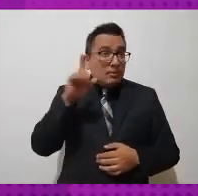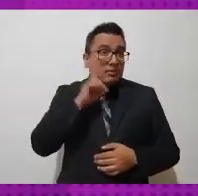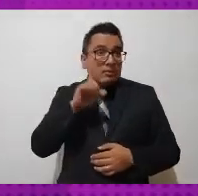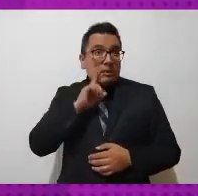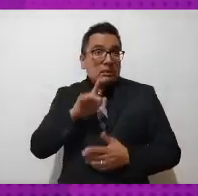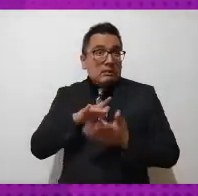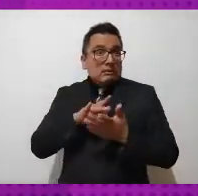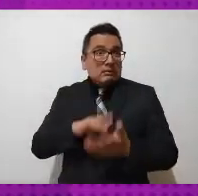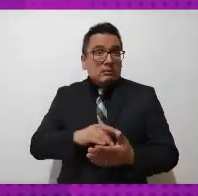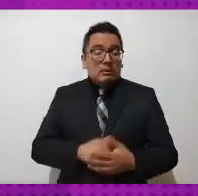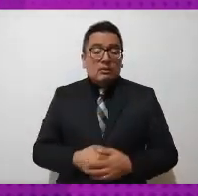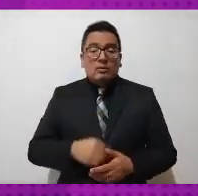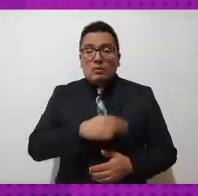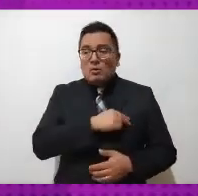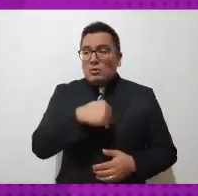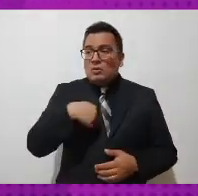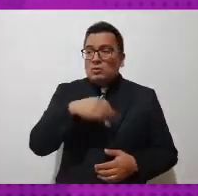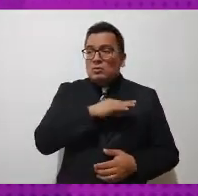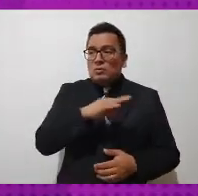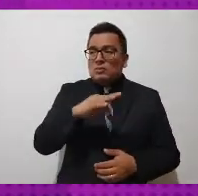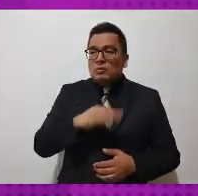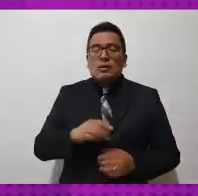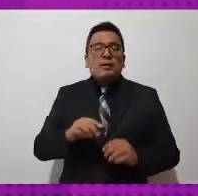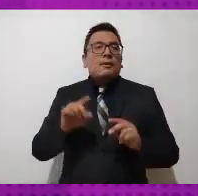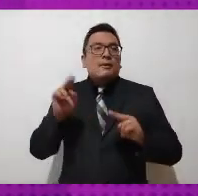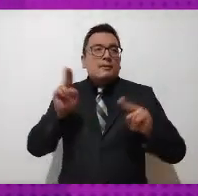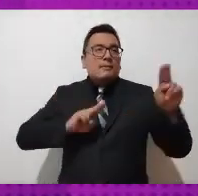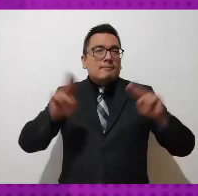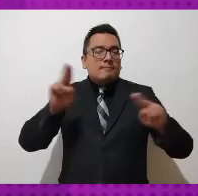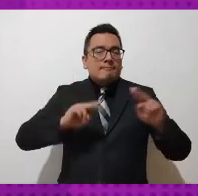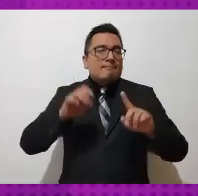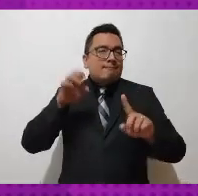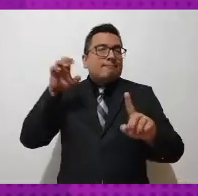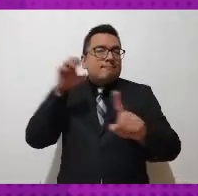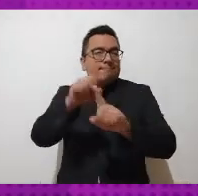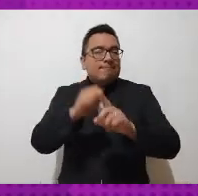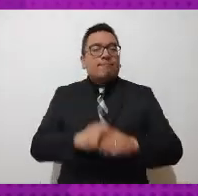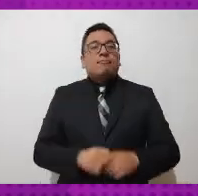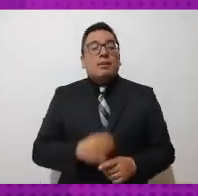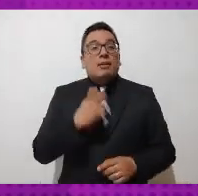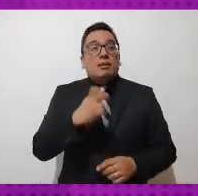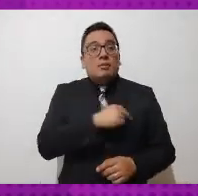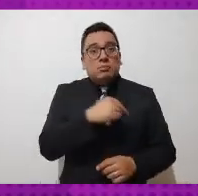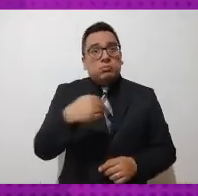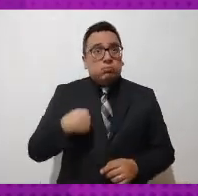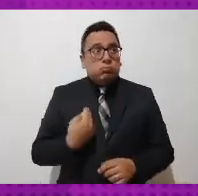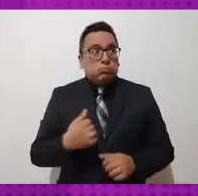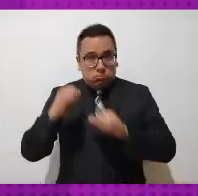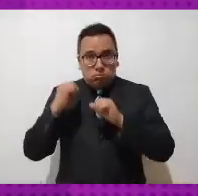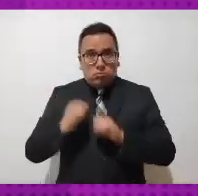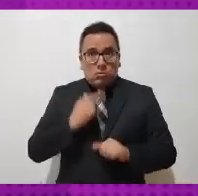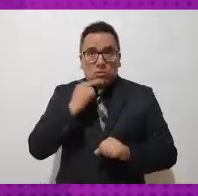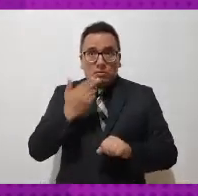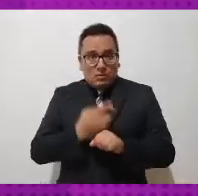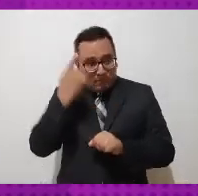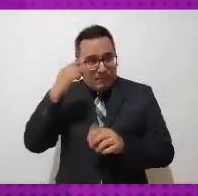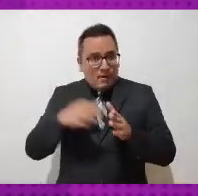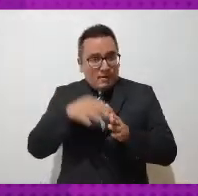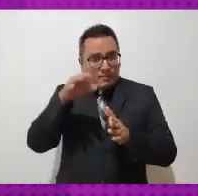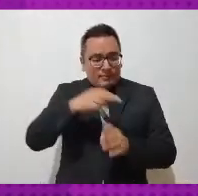mujeres aproximarnos a un ideal de la democracia. Es parte de la labor de nosotros como autoridades